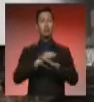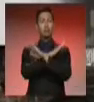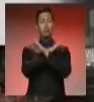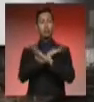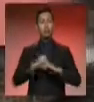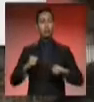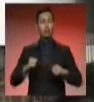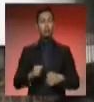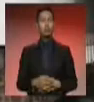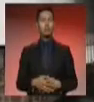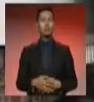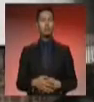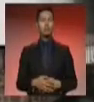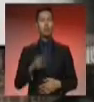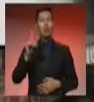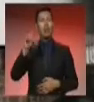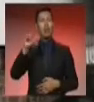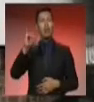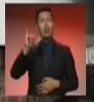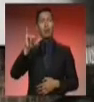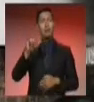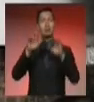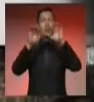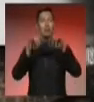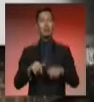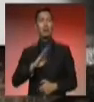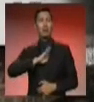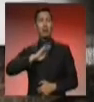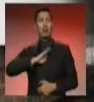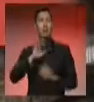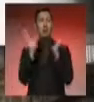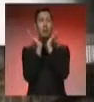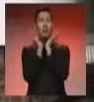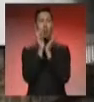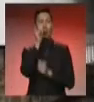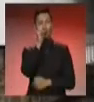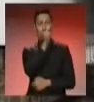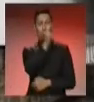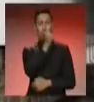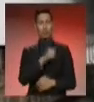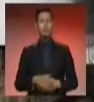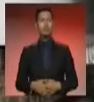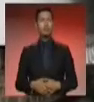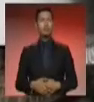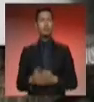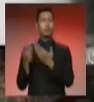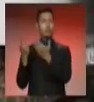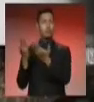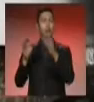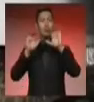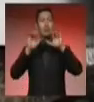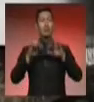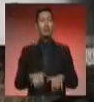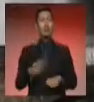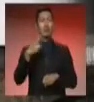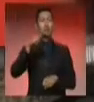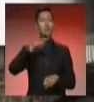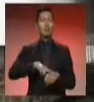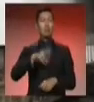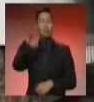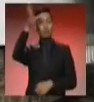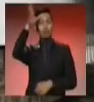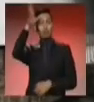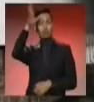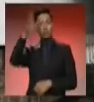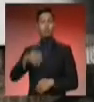Desarrollo Sociales. La Visita, Secretaría Técnica Antidrogas, Dani Vallejo, Secretaría Nacional de Inteligencia,